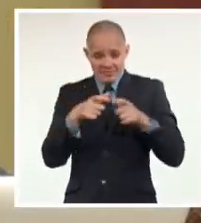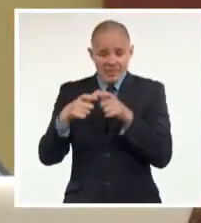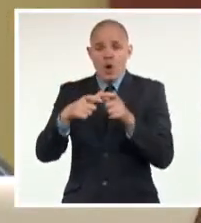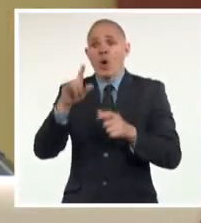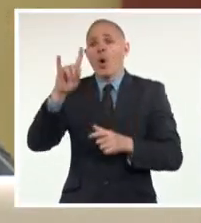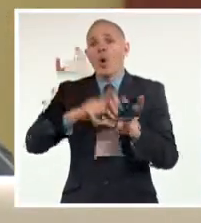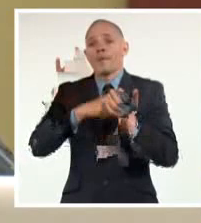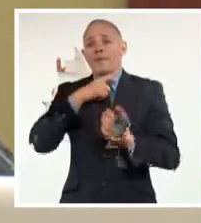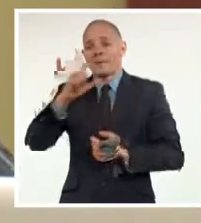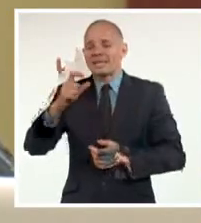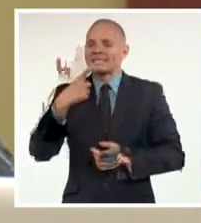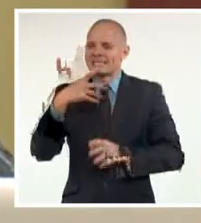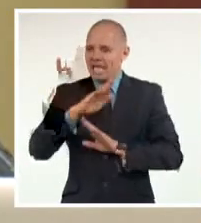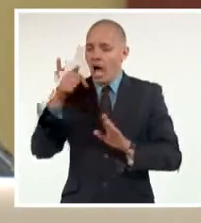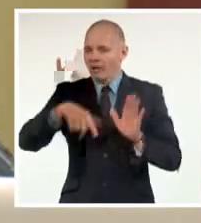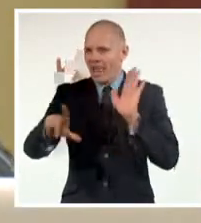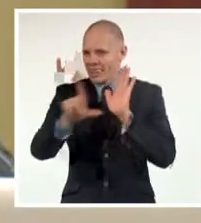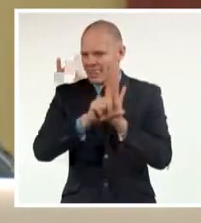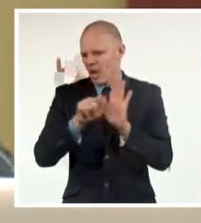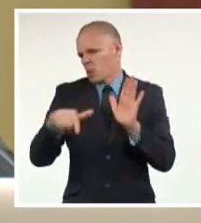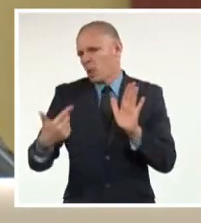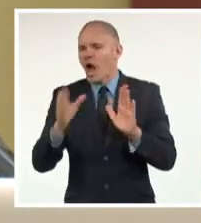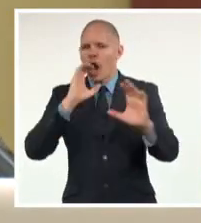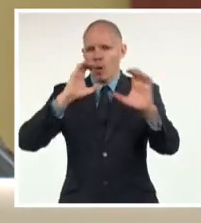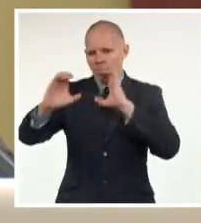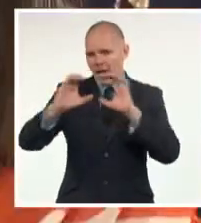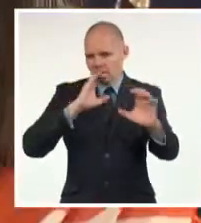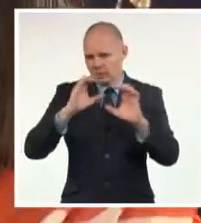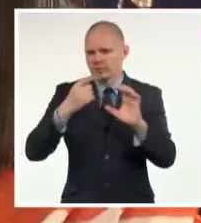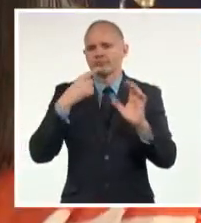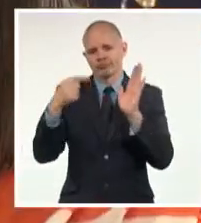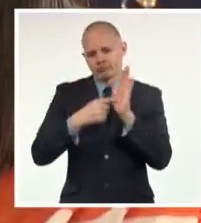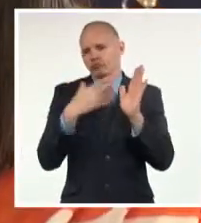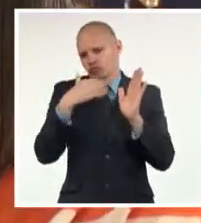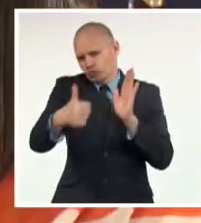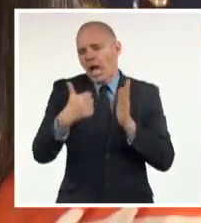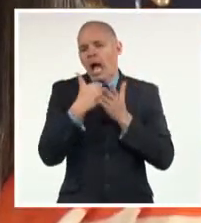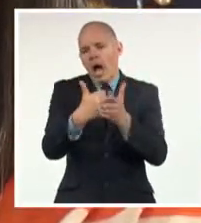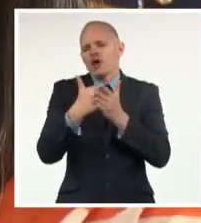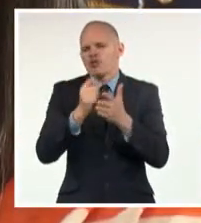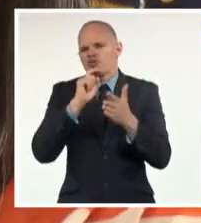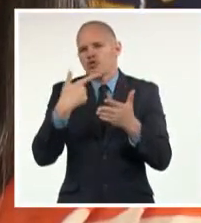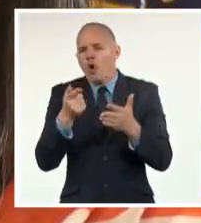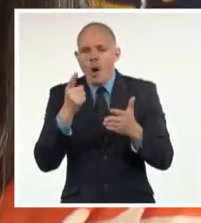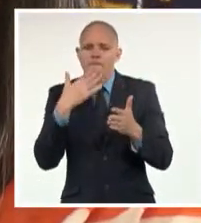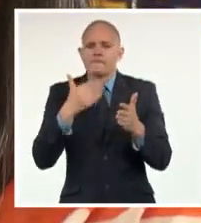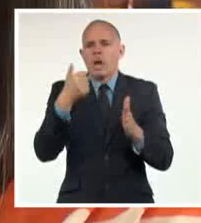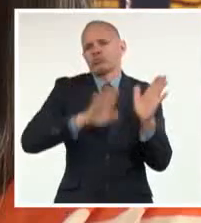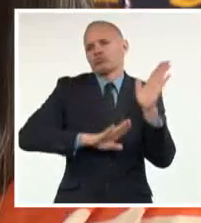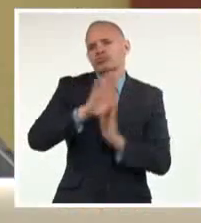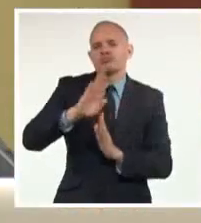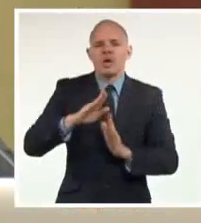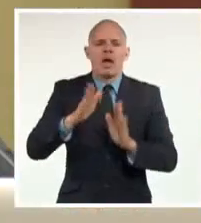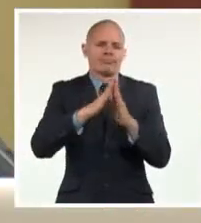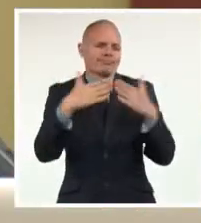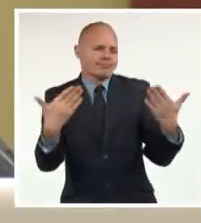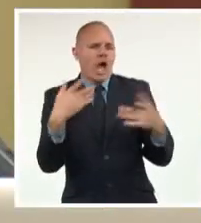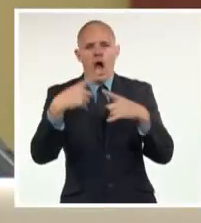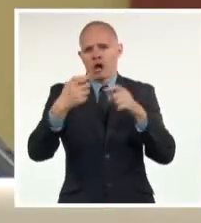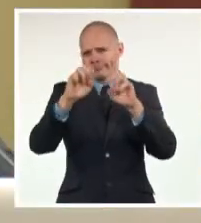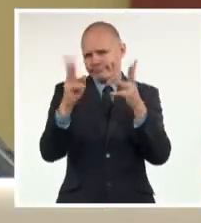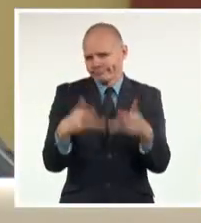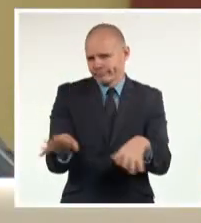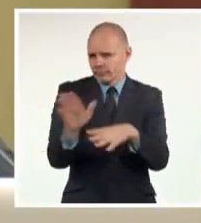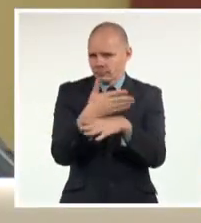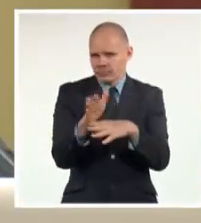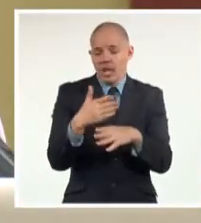ley de comunicación como instrumento primordial para conseguir eficacia en el sistema de prensa pública del país. Un sistema, señaló, medular